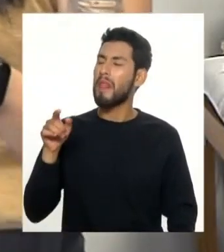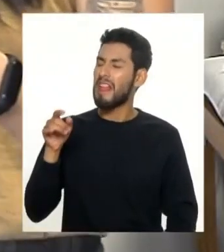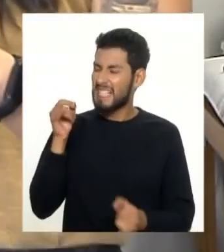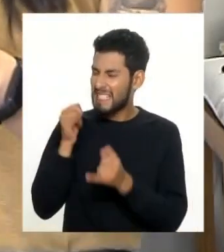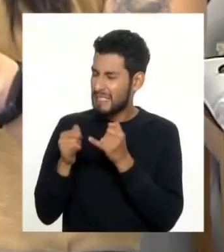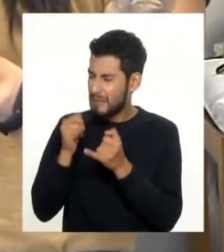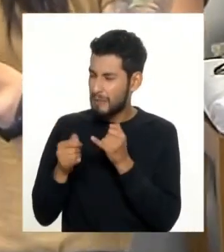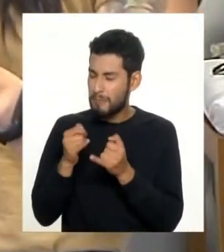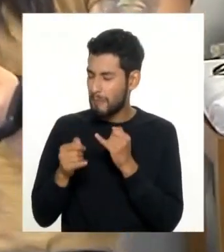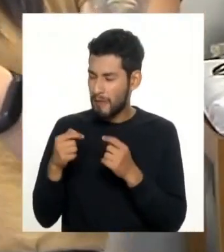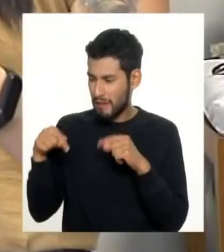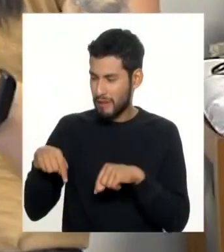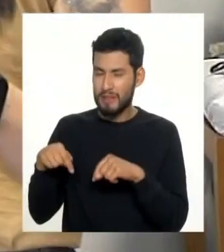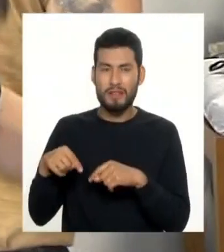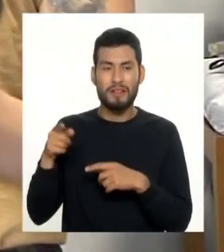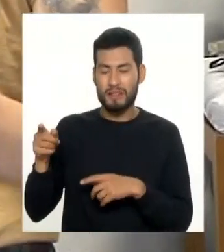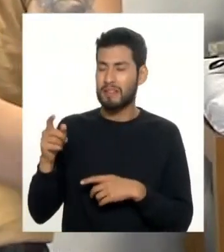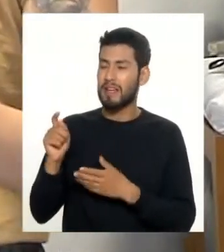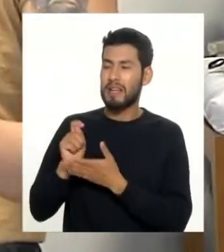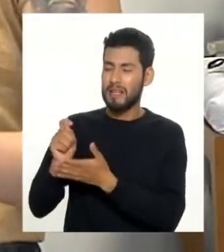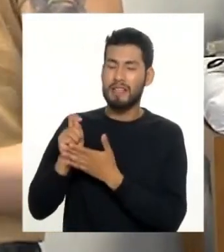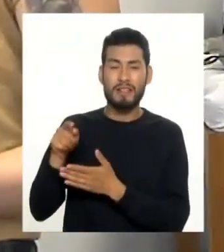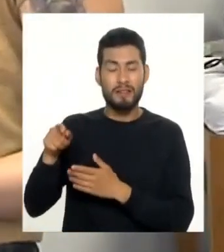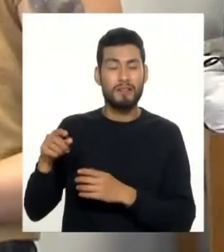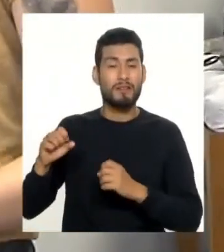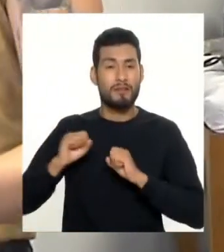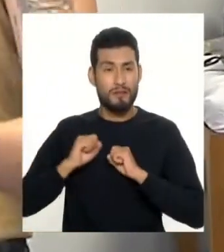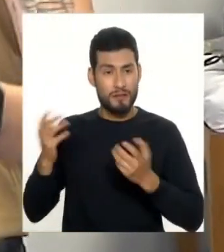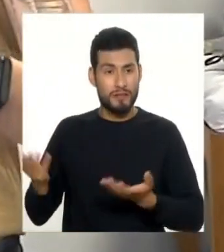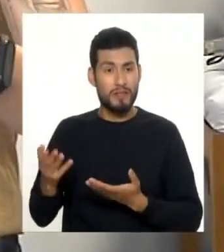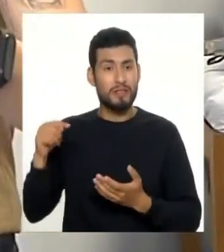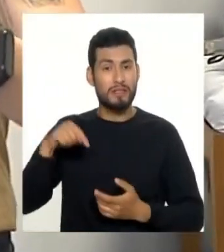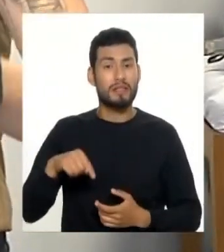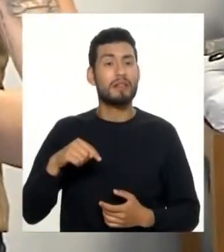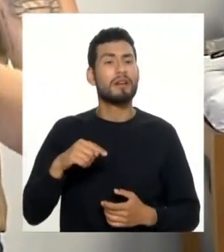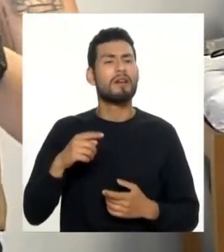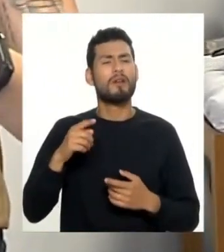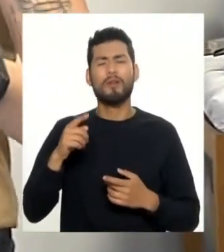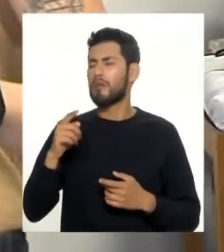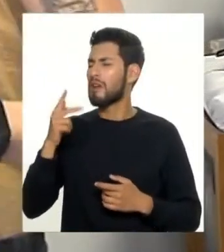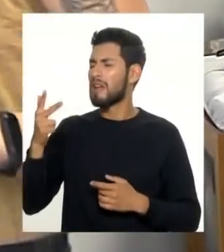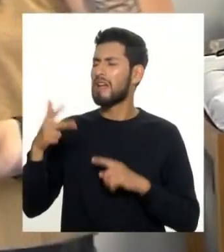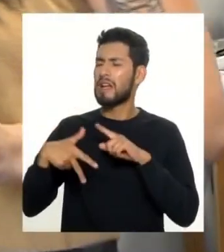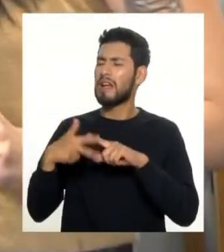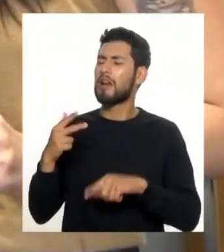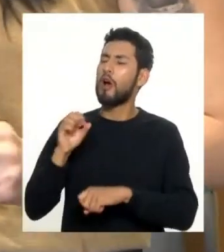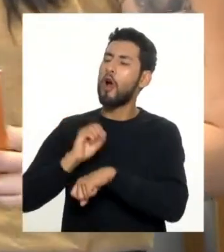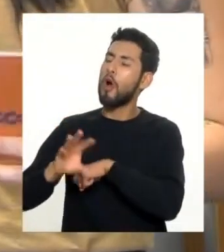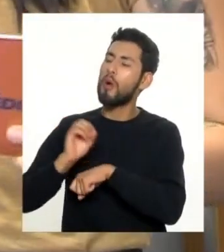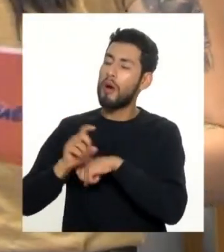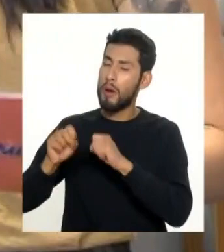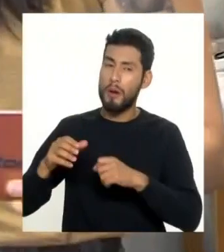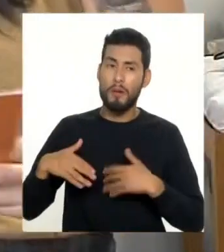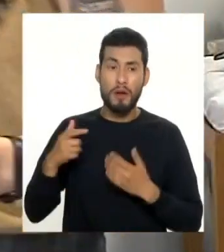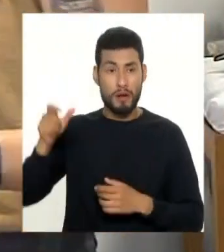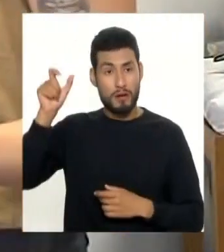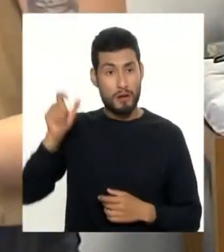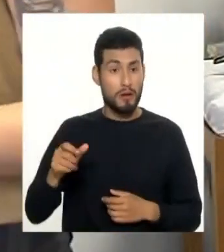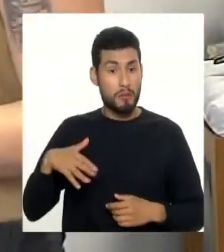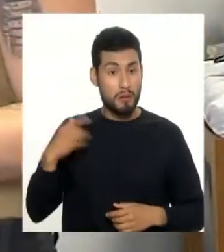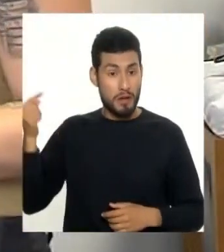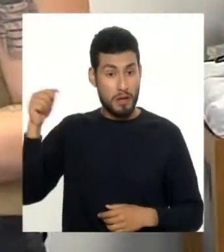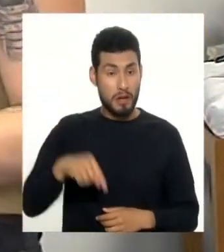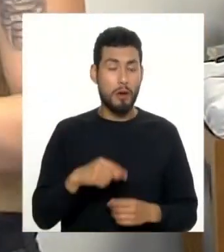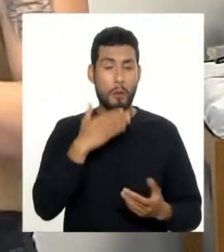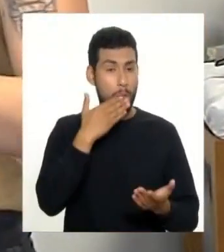Stephanie Grimaldi Huanca, que hace terapia física y rehabilitación aquí en Tera, danos 3 recomendaciones para que un paciente llegue de